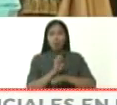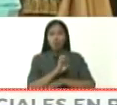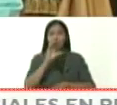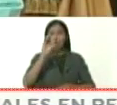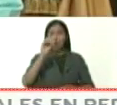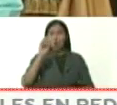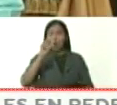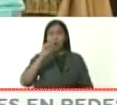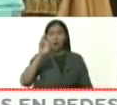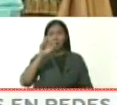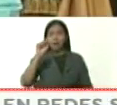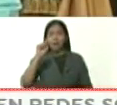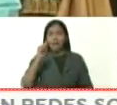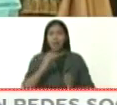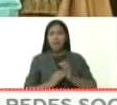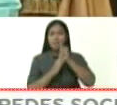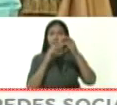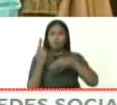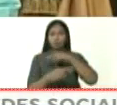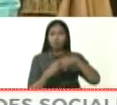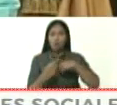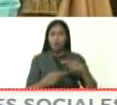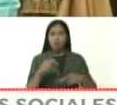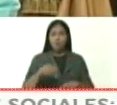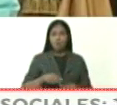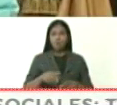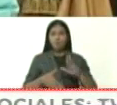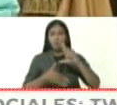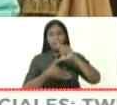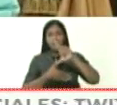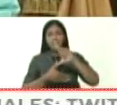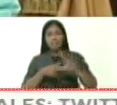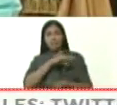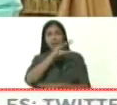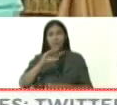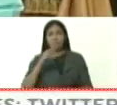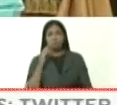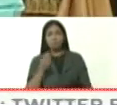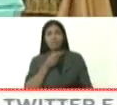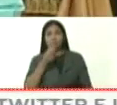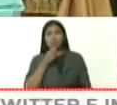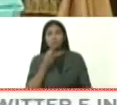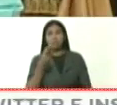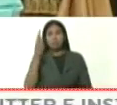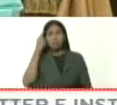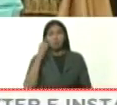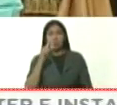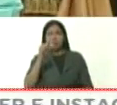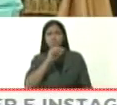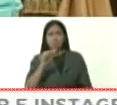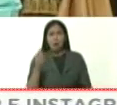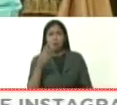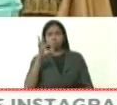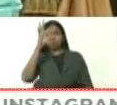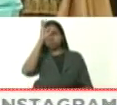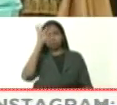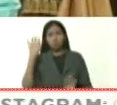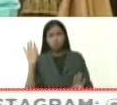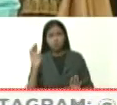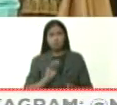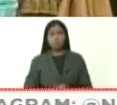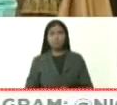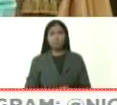líder revolucionario de América Latina y el Caribe. Una entrevista que van a sacar, quién sabe, dentro de una semana. Y le